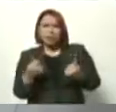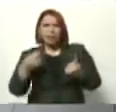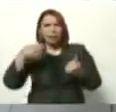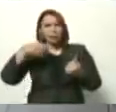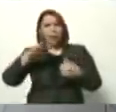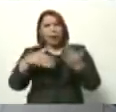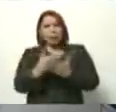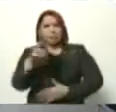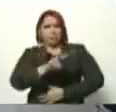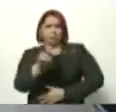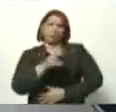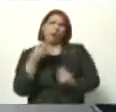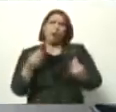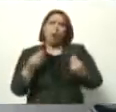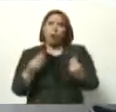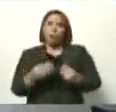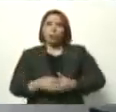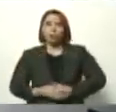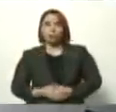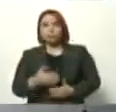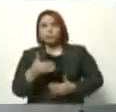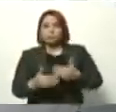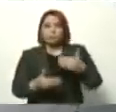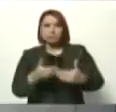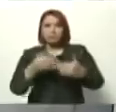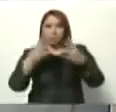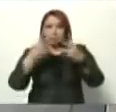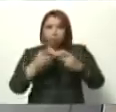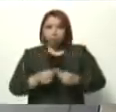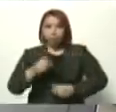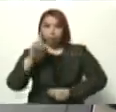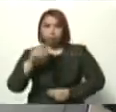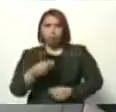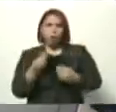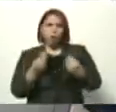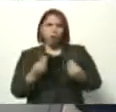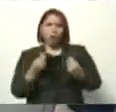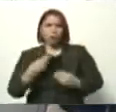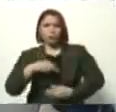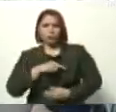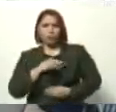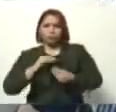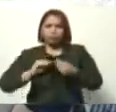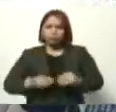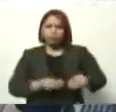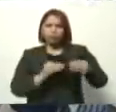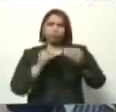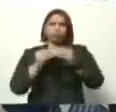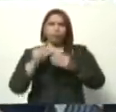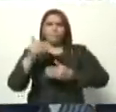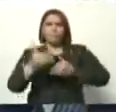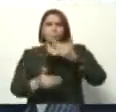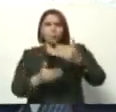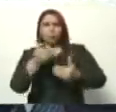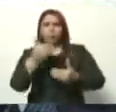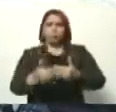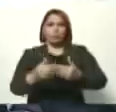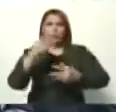impactado procesos productivos, pero al mismo tiempo cómo hemos venido recuperando esos procesos